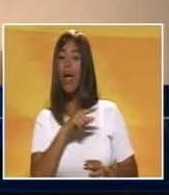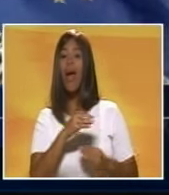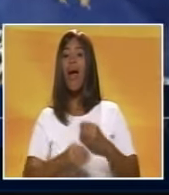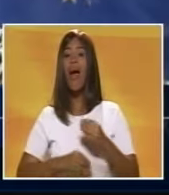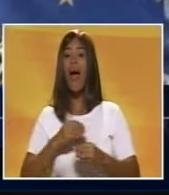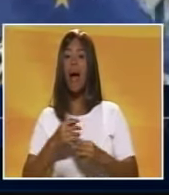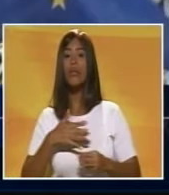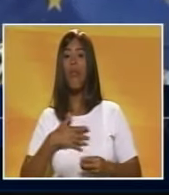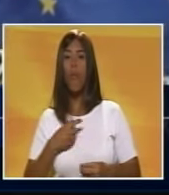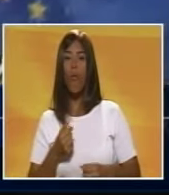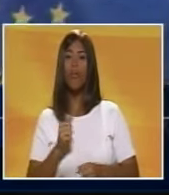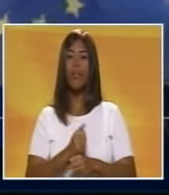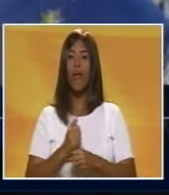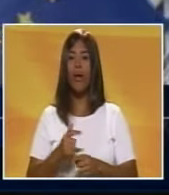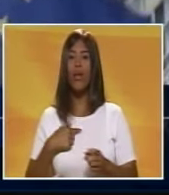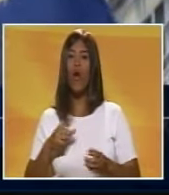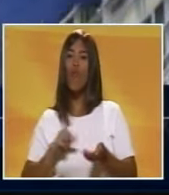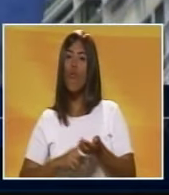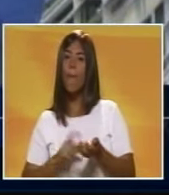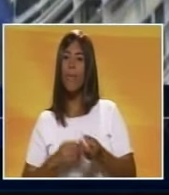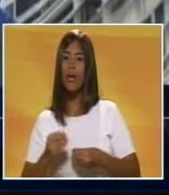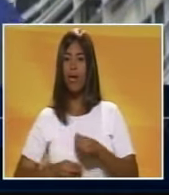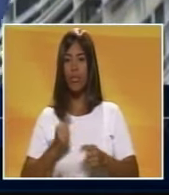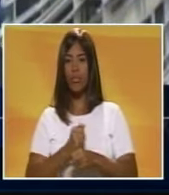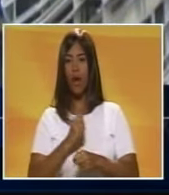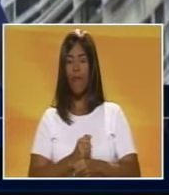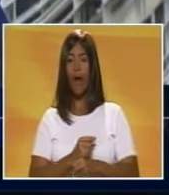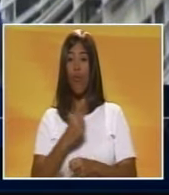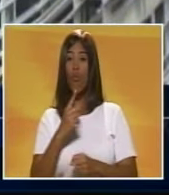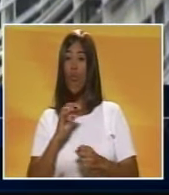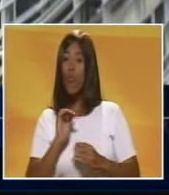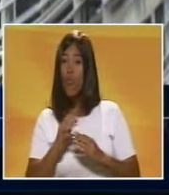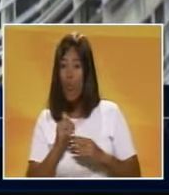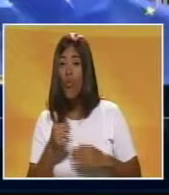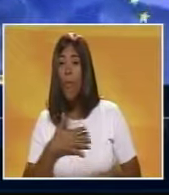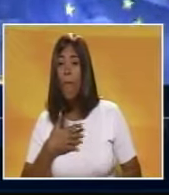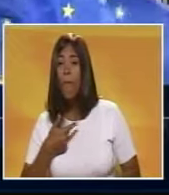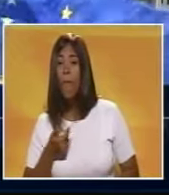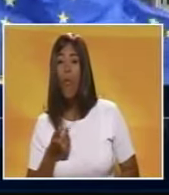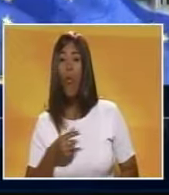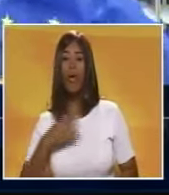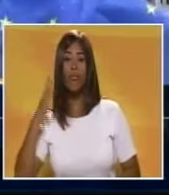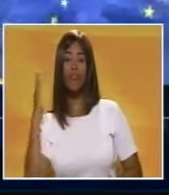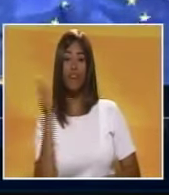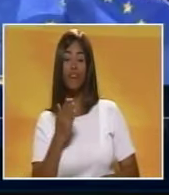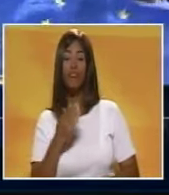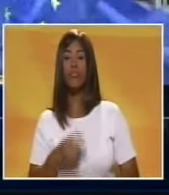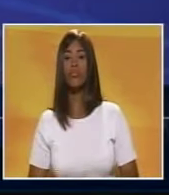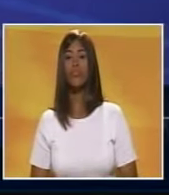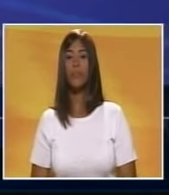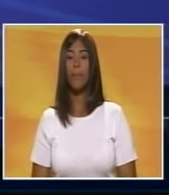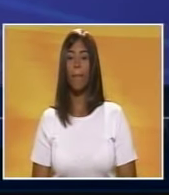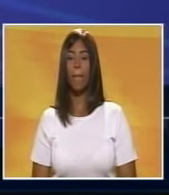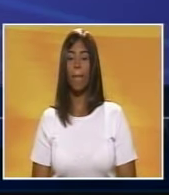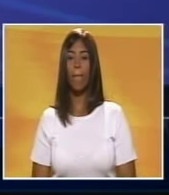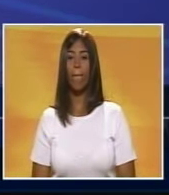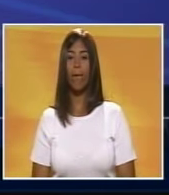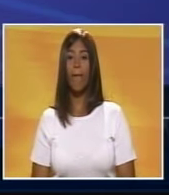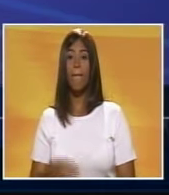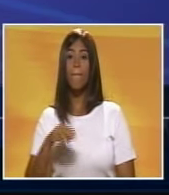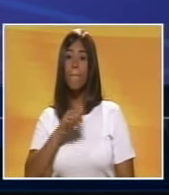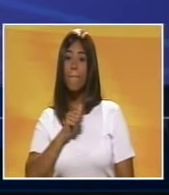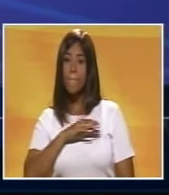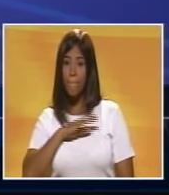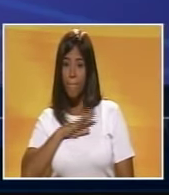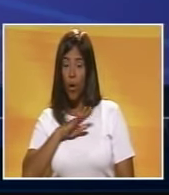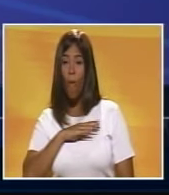puedan ser capaces de cumplir sus labores. Expresó que el único organismo con competencia para levantar la inmunidad en un miembro del